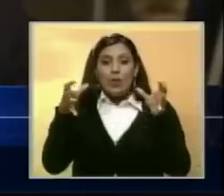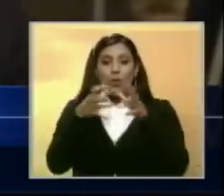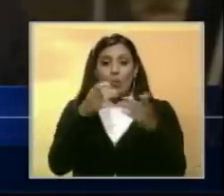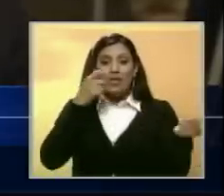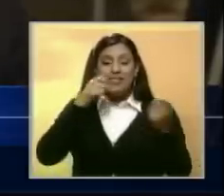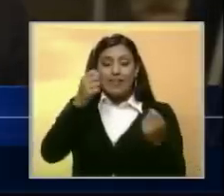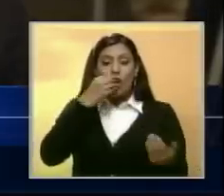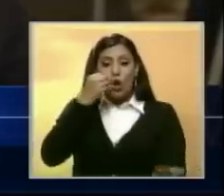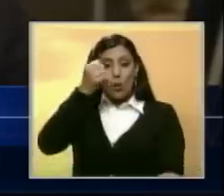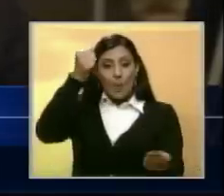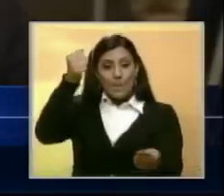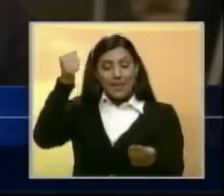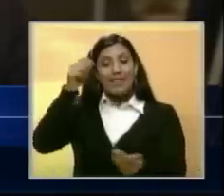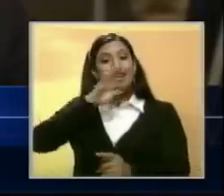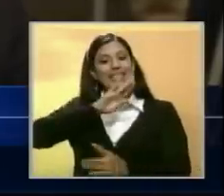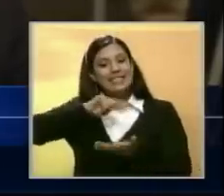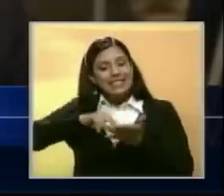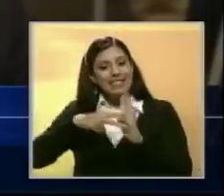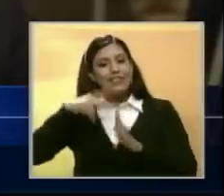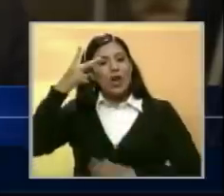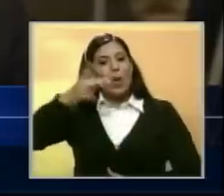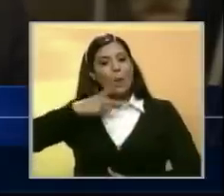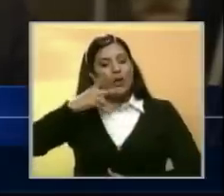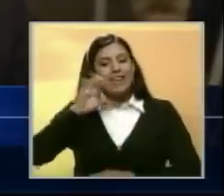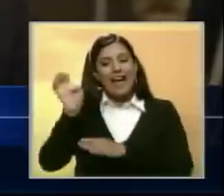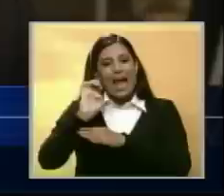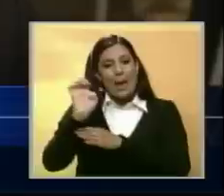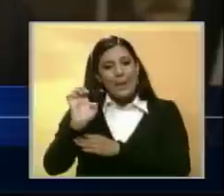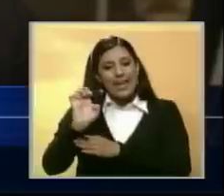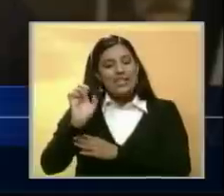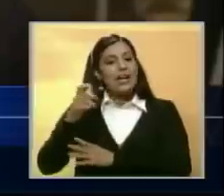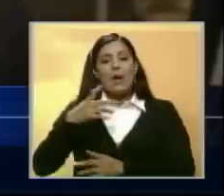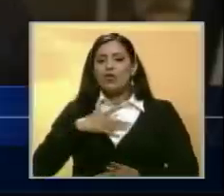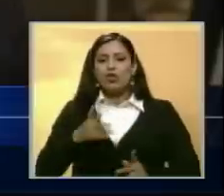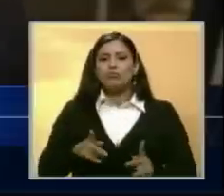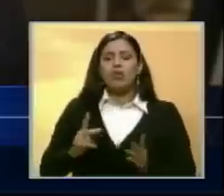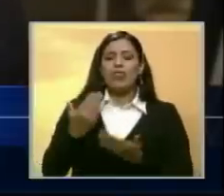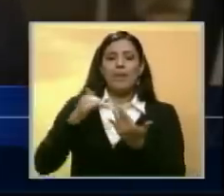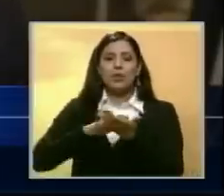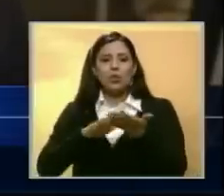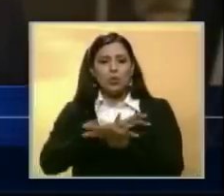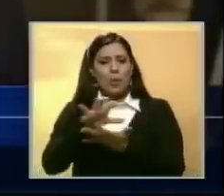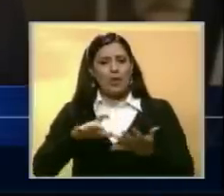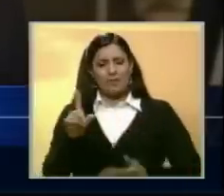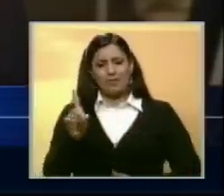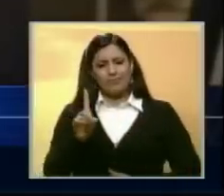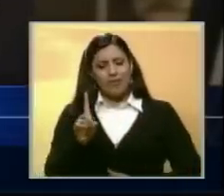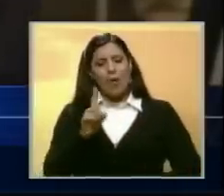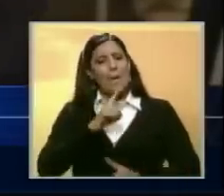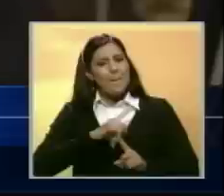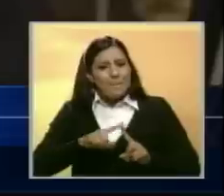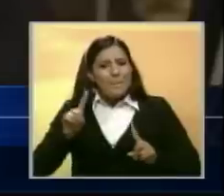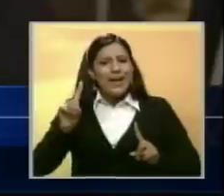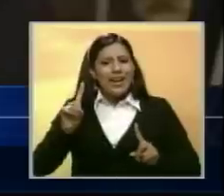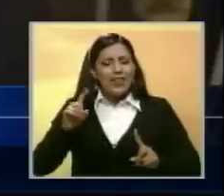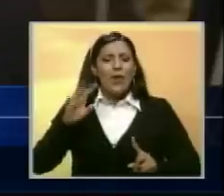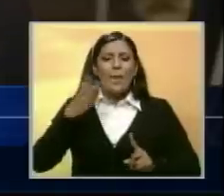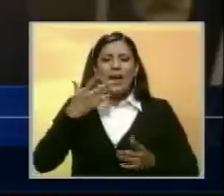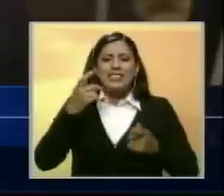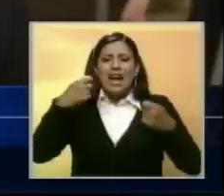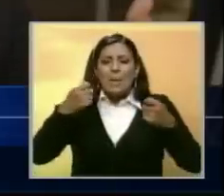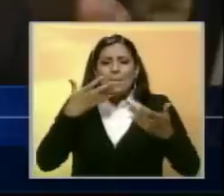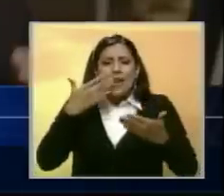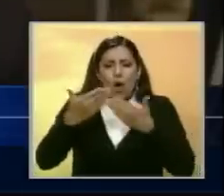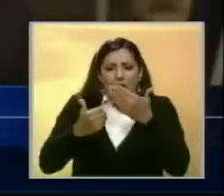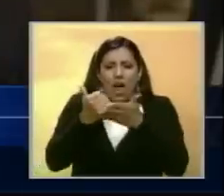abastecimiento y producción, CLAP, obedecen a una política de emergencia que no pretende solucionar el problema de abastecimiento, sino que es una apuesta